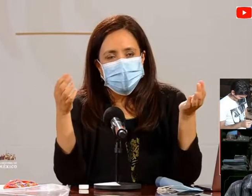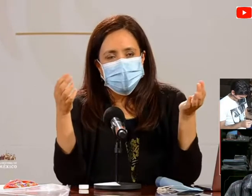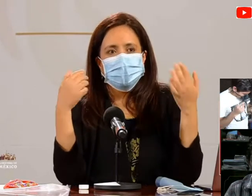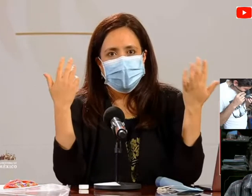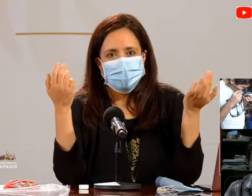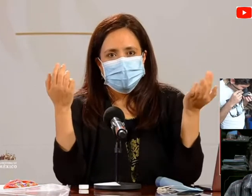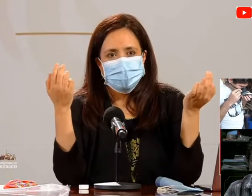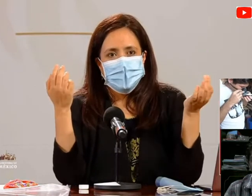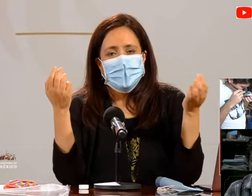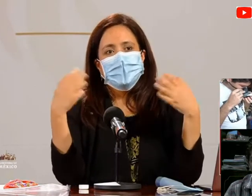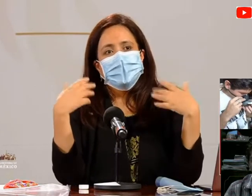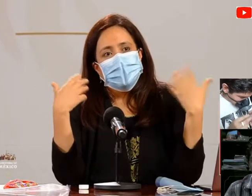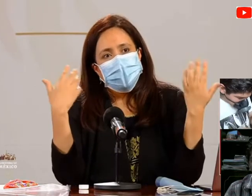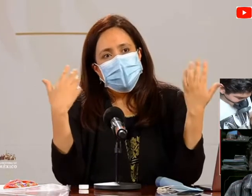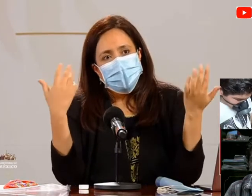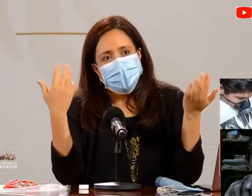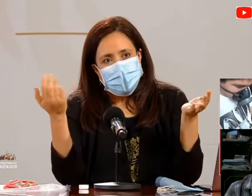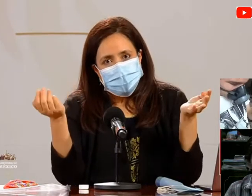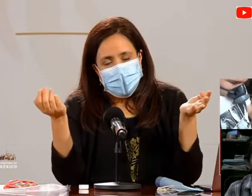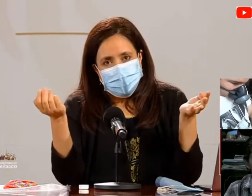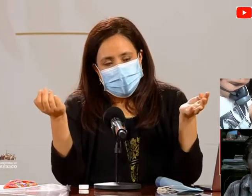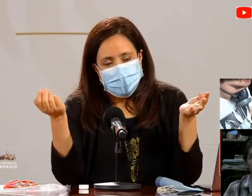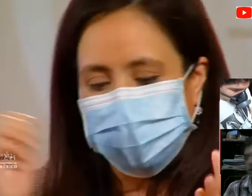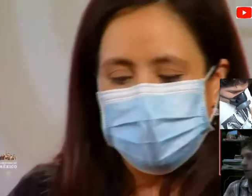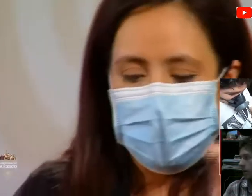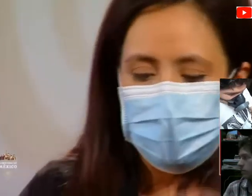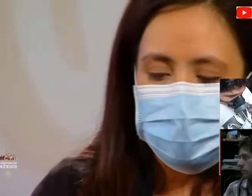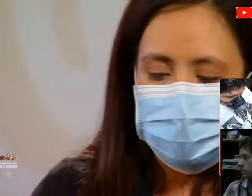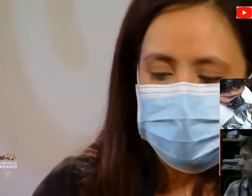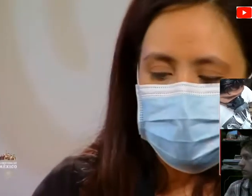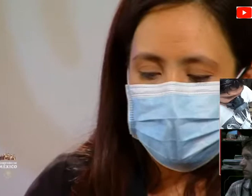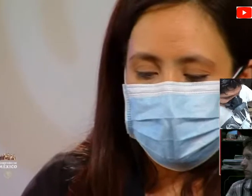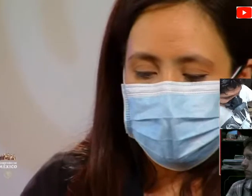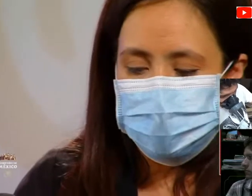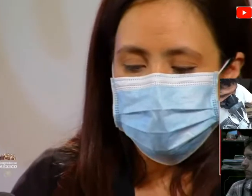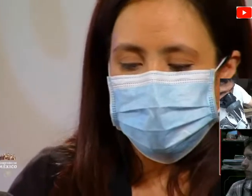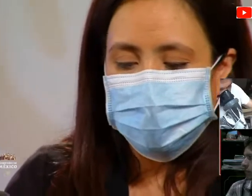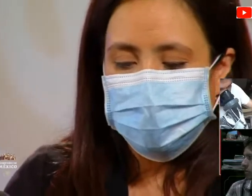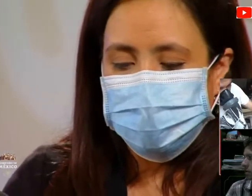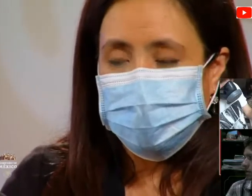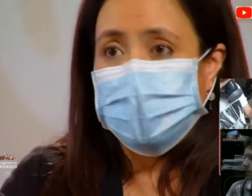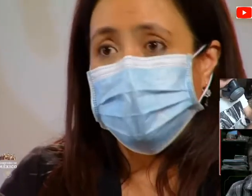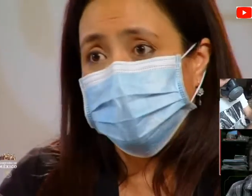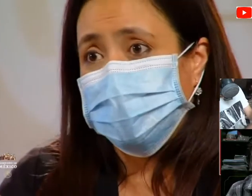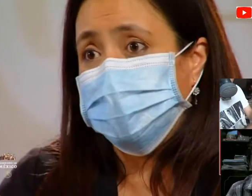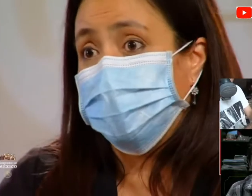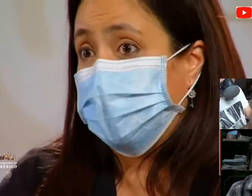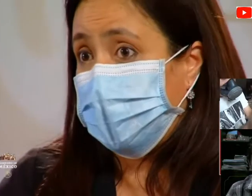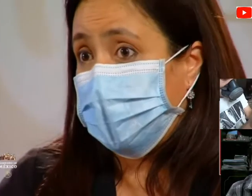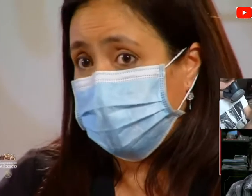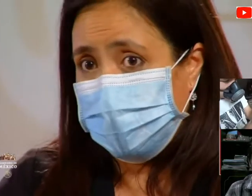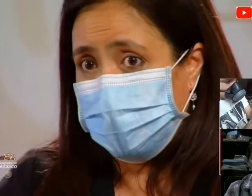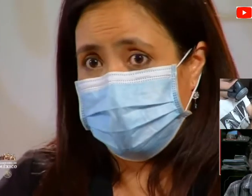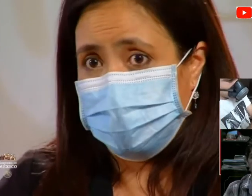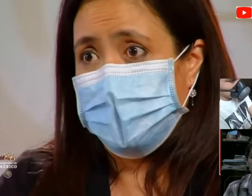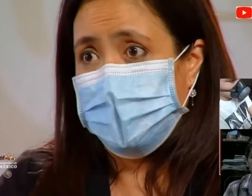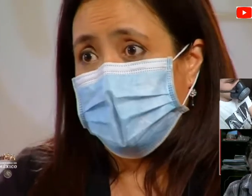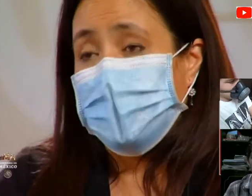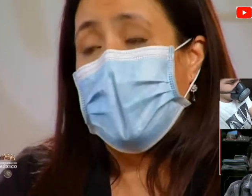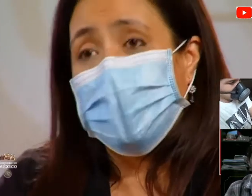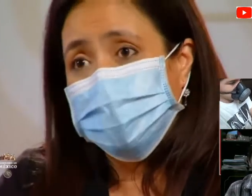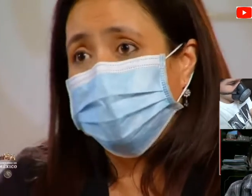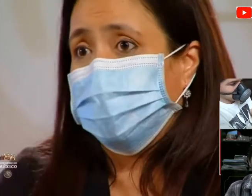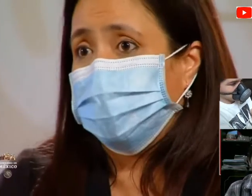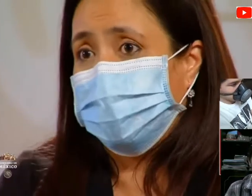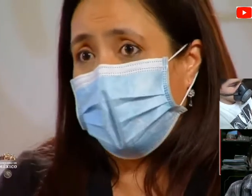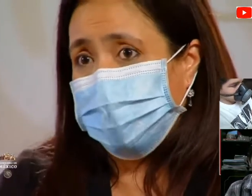cómodo y demás. Termino de realizar mis actividades en el área de atención y entonces me lo voy a retirar.